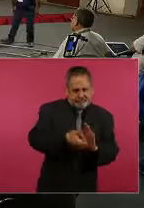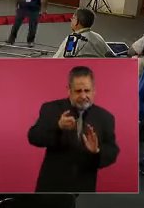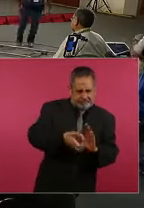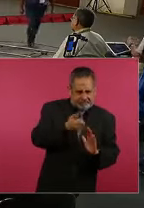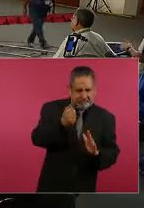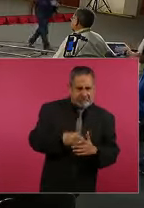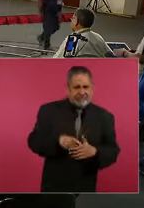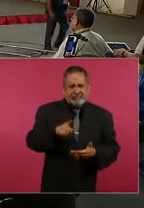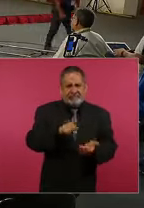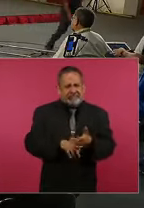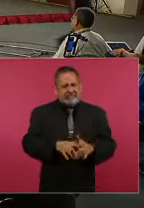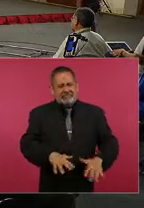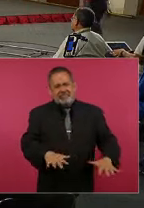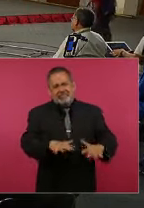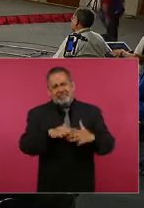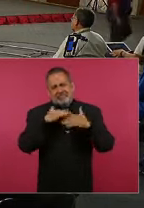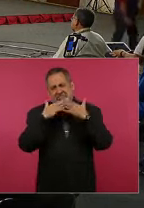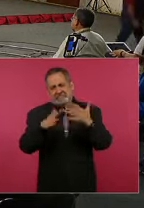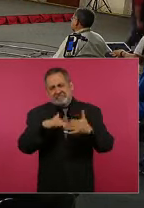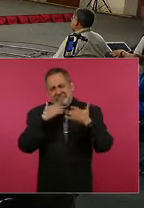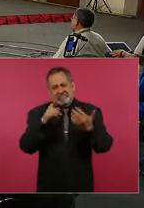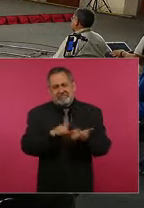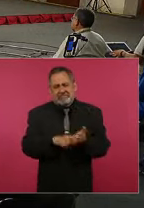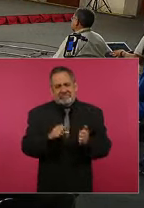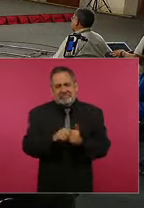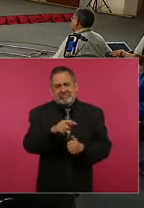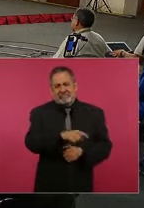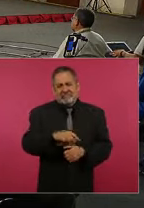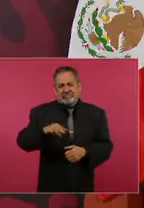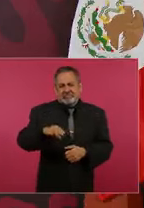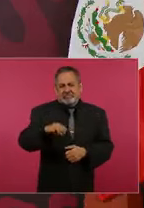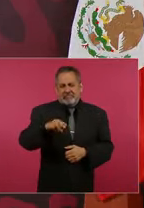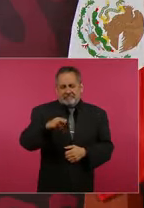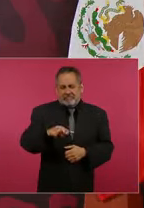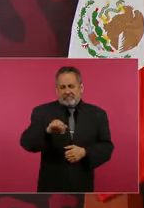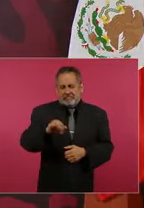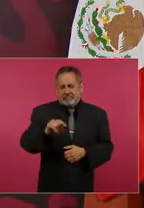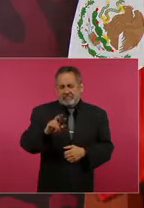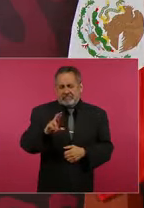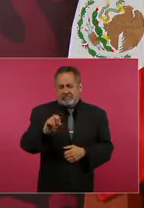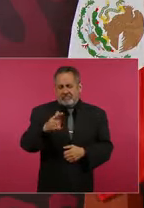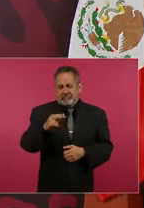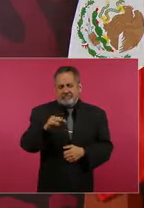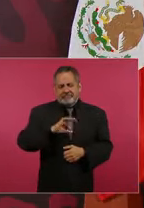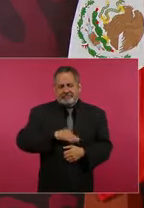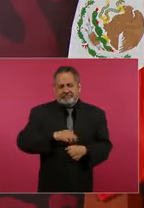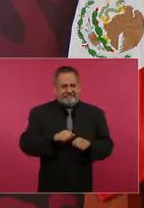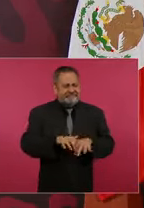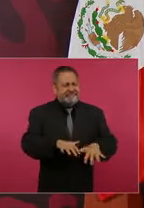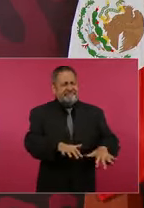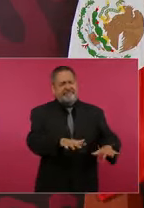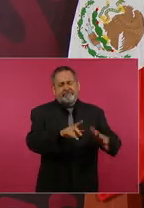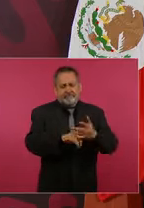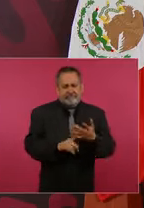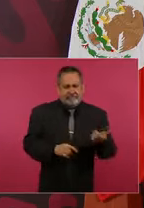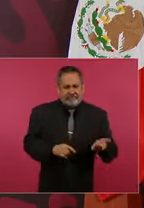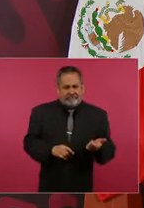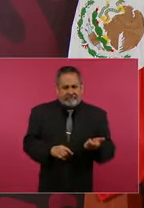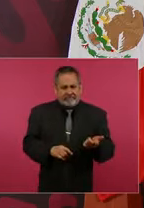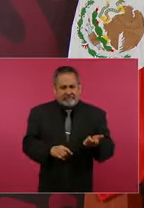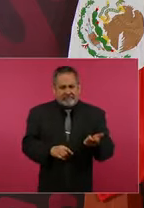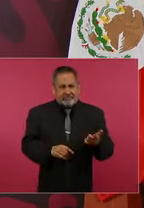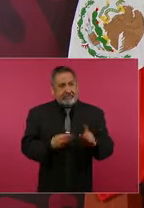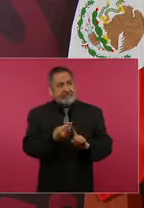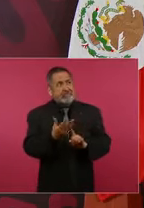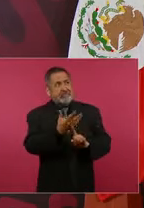incluso contaminaron los pozos con nitrógeno, y fue cuando se quemaba más gas a